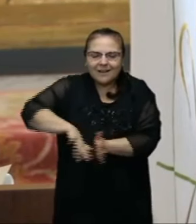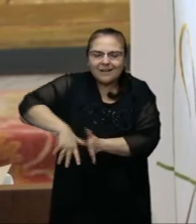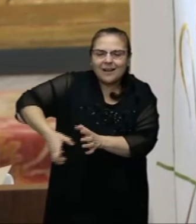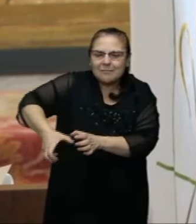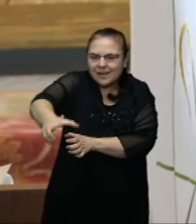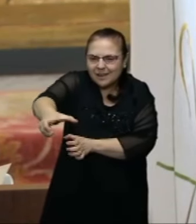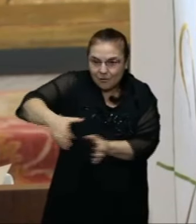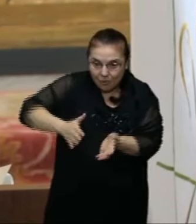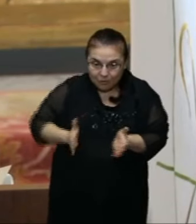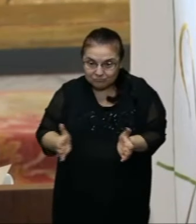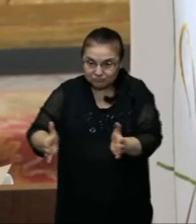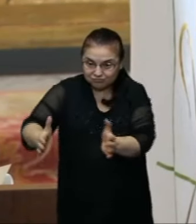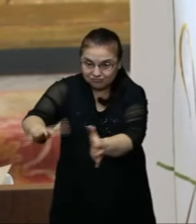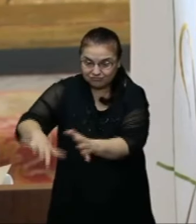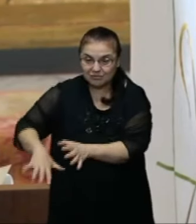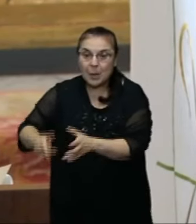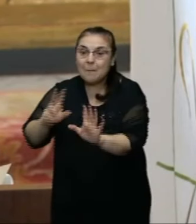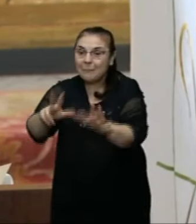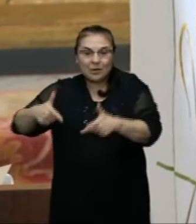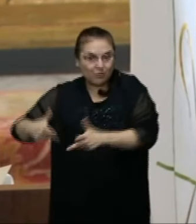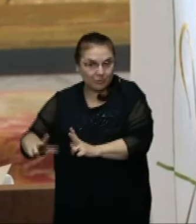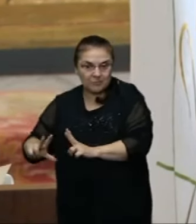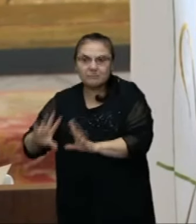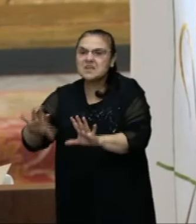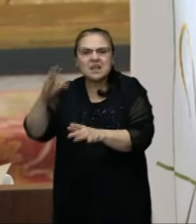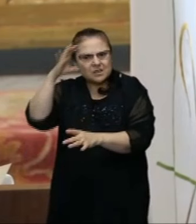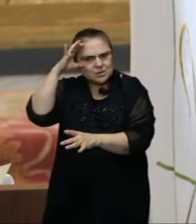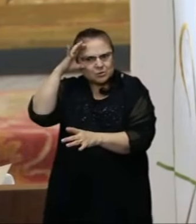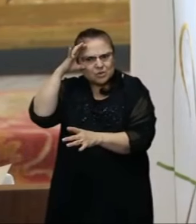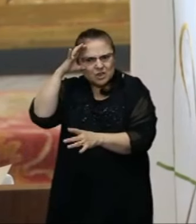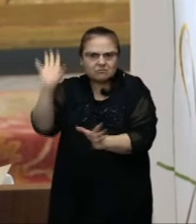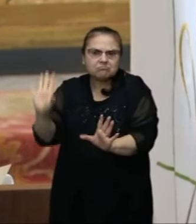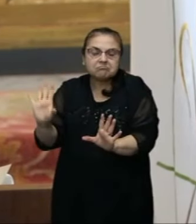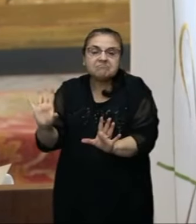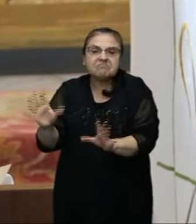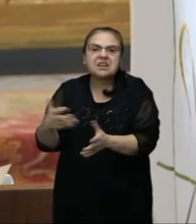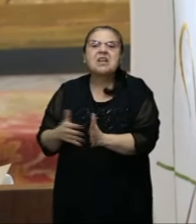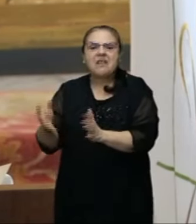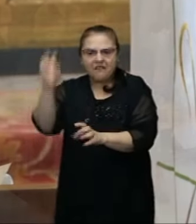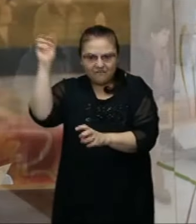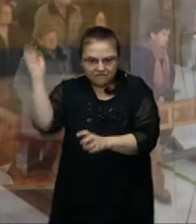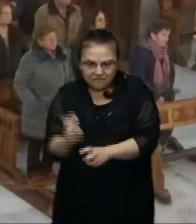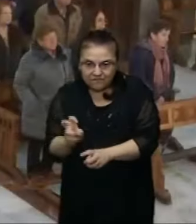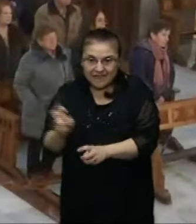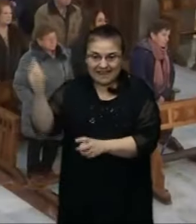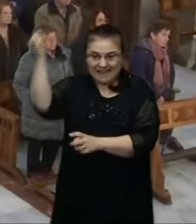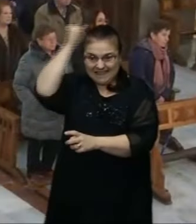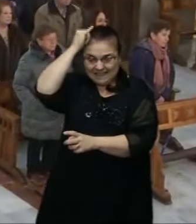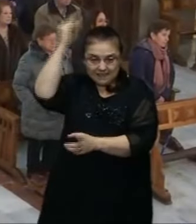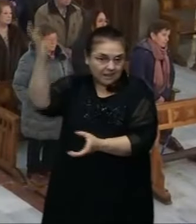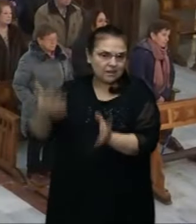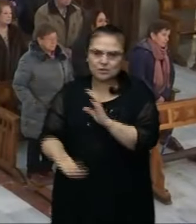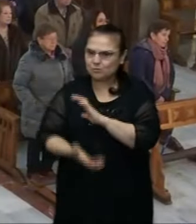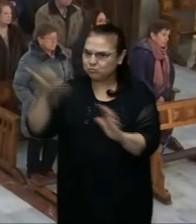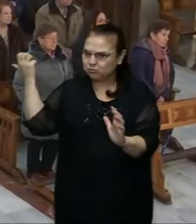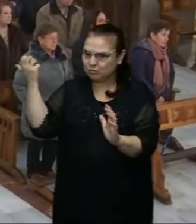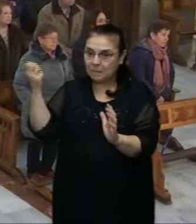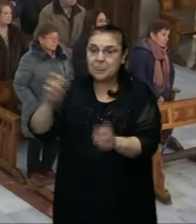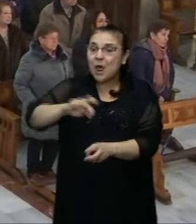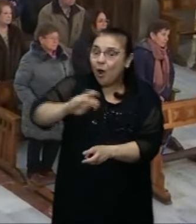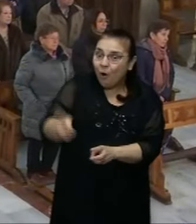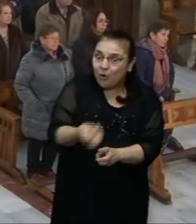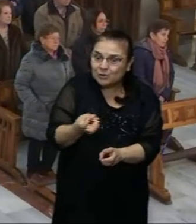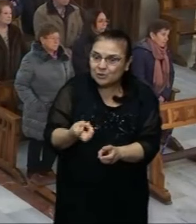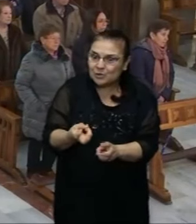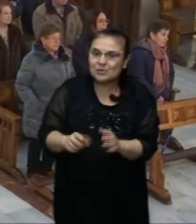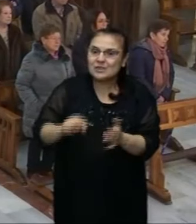se siembra la palabra, pero en cuanto la escuchan, viene Satanás y se lleva la palabra sembrada en ellos. Hay otros que reciben